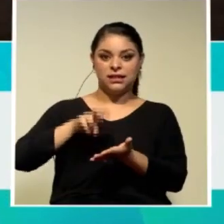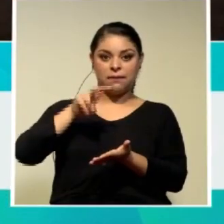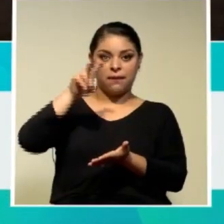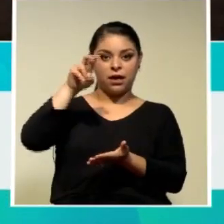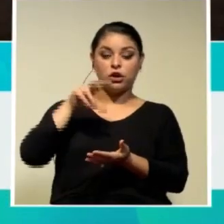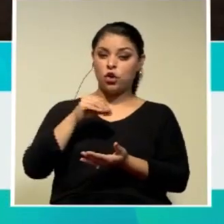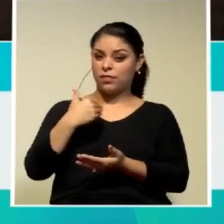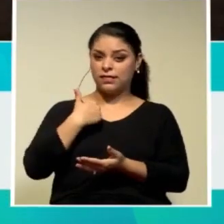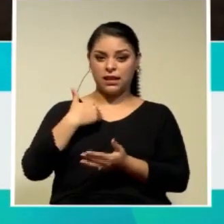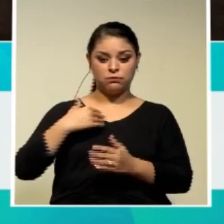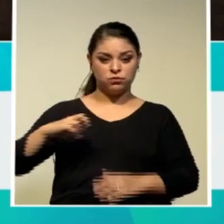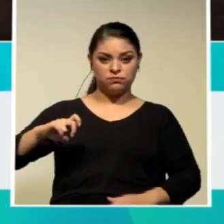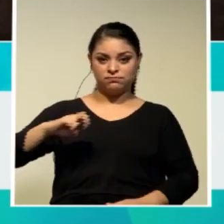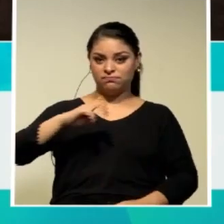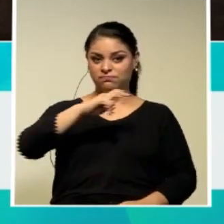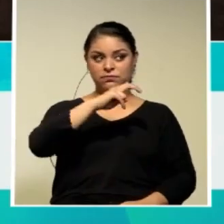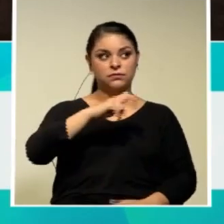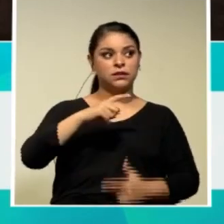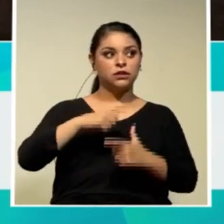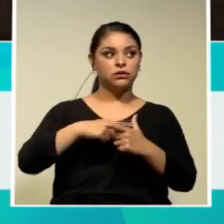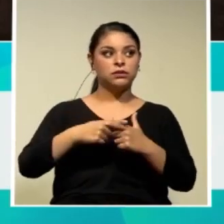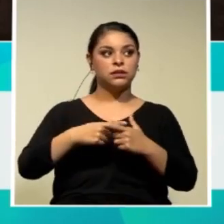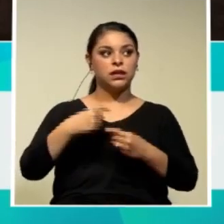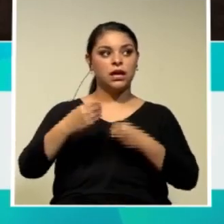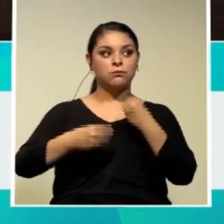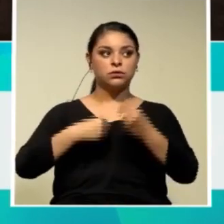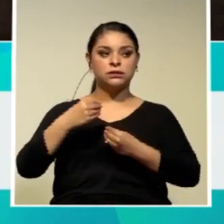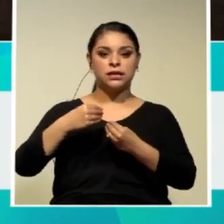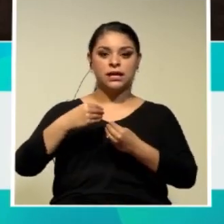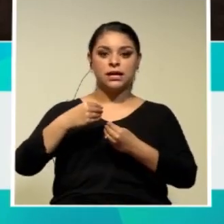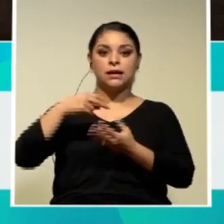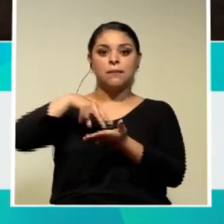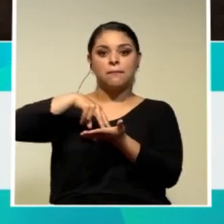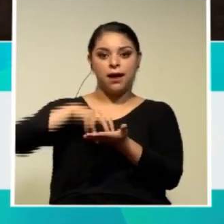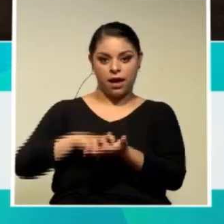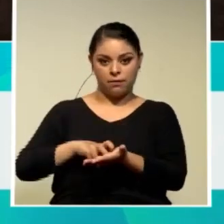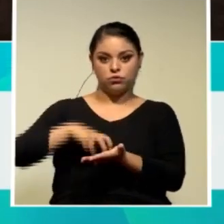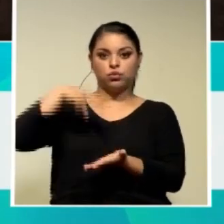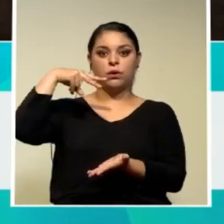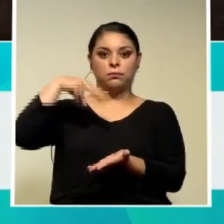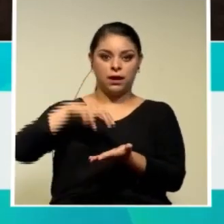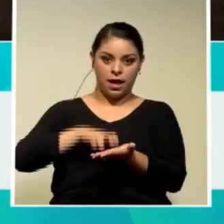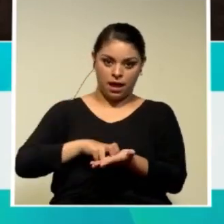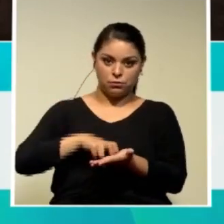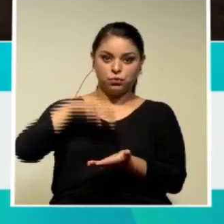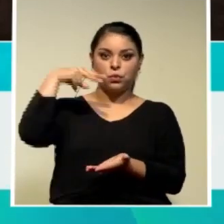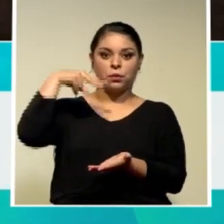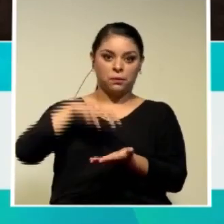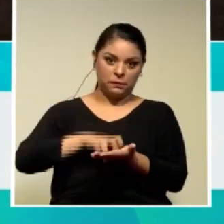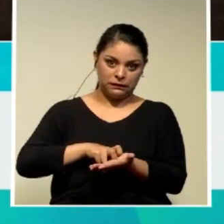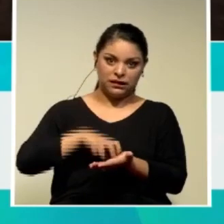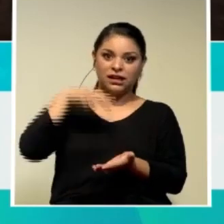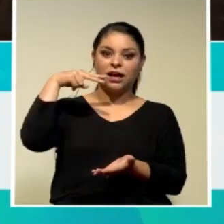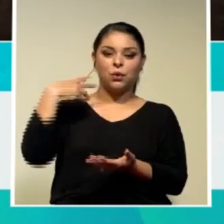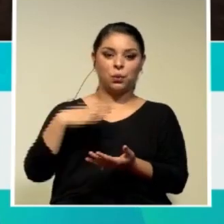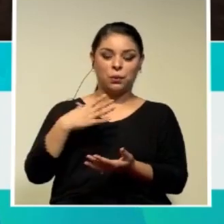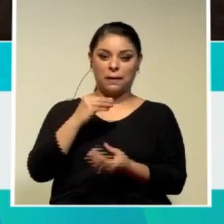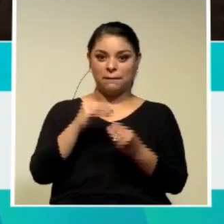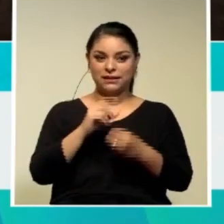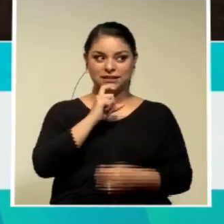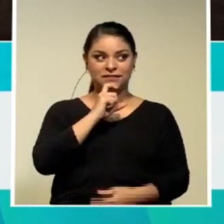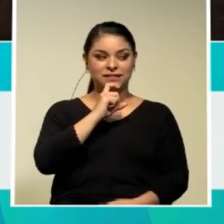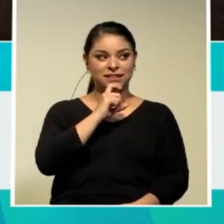gradas, vamos a hacer esto. Bajamos y subimos. ¡Ah! ¡Excelente! Esto, con un poquillo más rudo. Vamos, okay. Niña